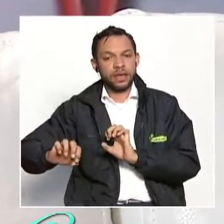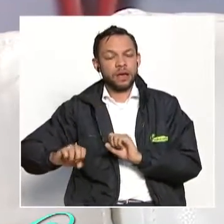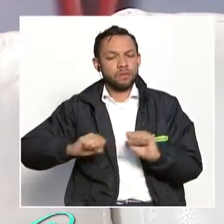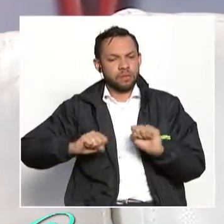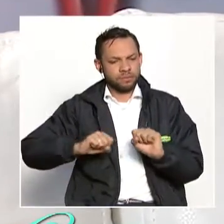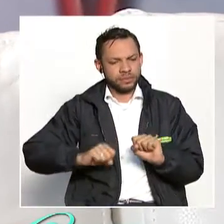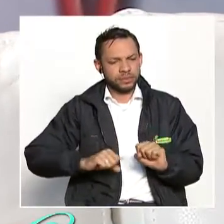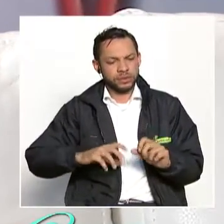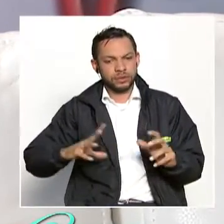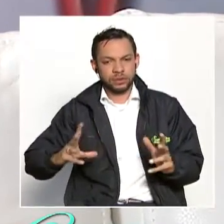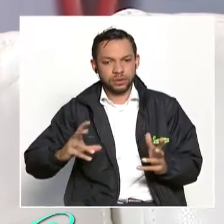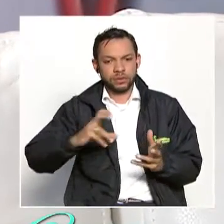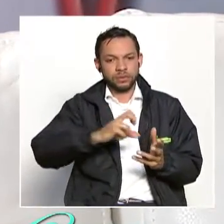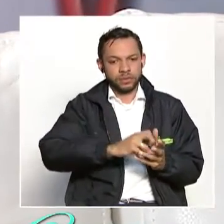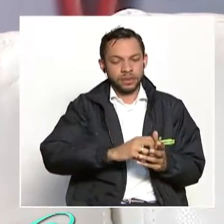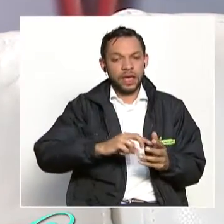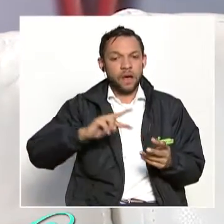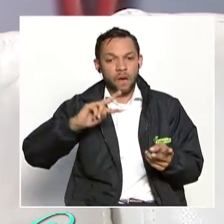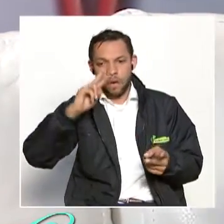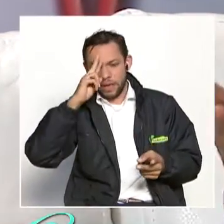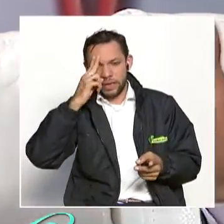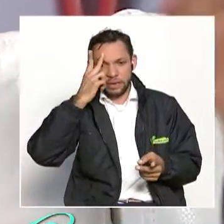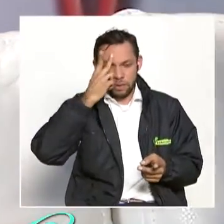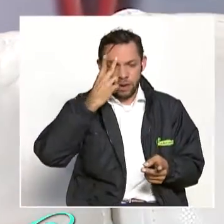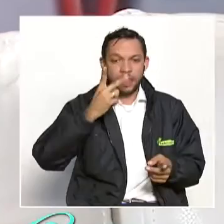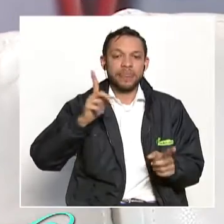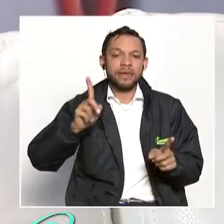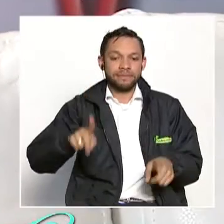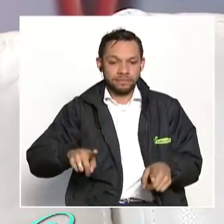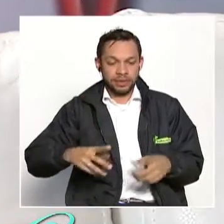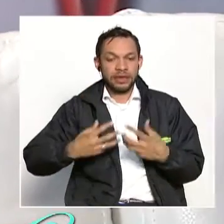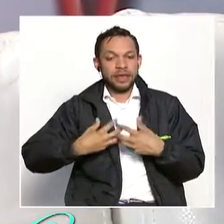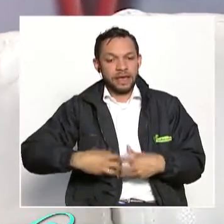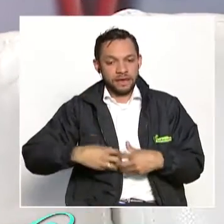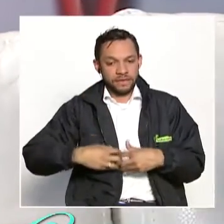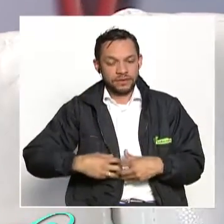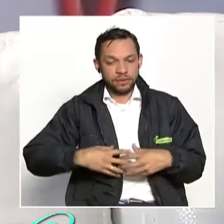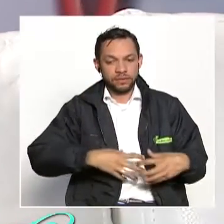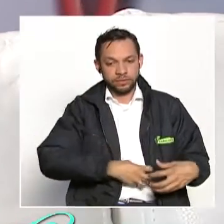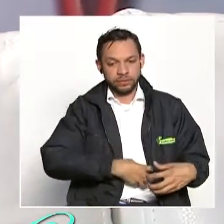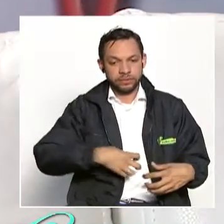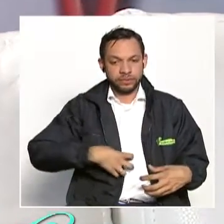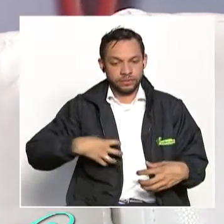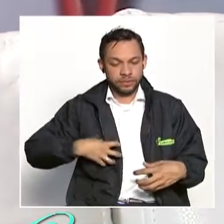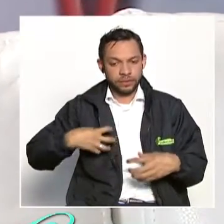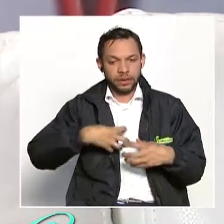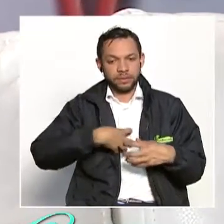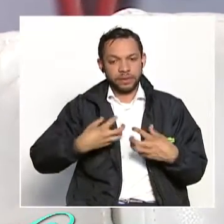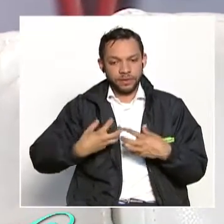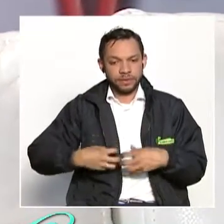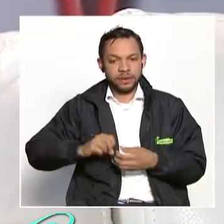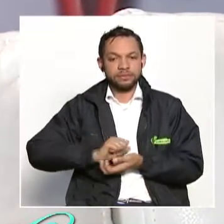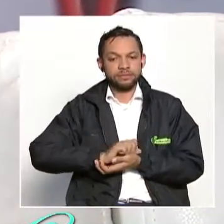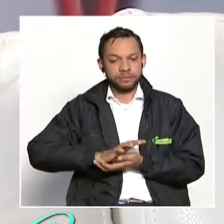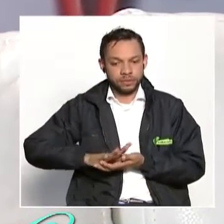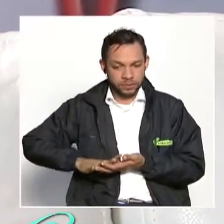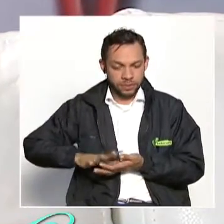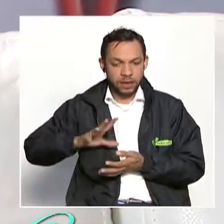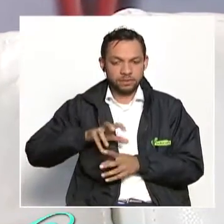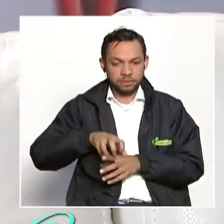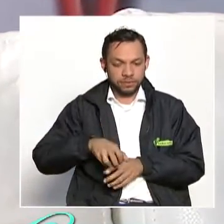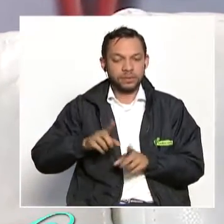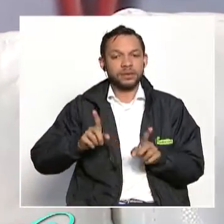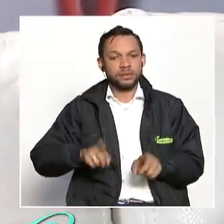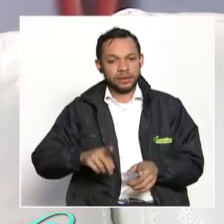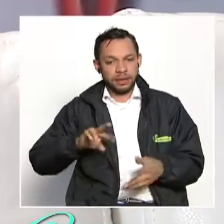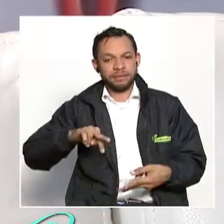empieza a atacar órganos nuestros porque se confunde y de ahí surgen todas las enfermedades. Esa es la teoría médica actual que está